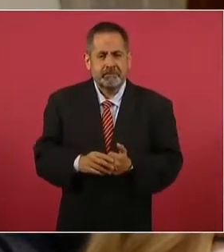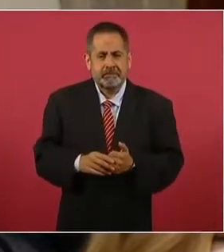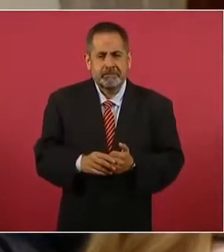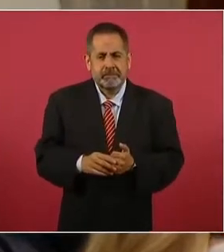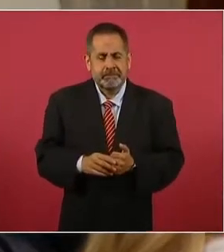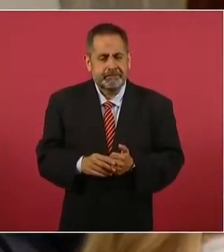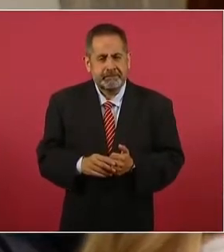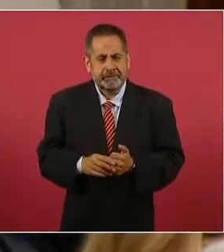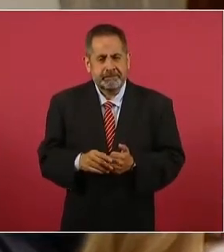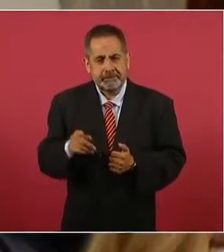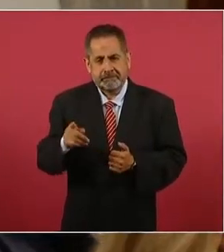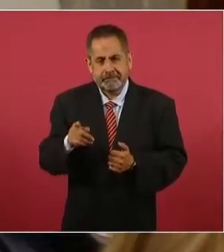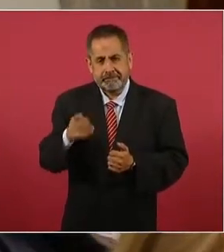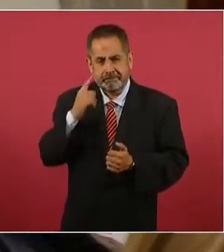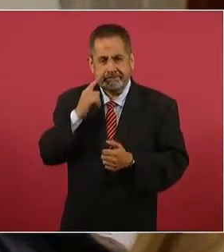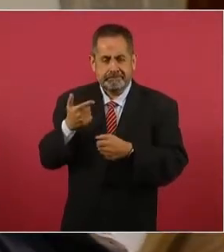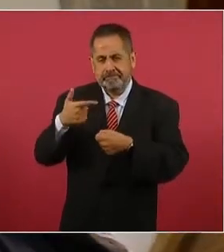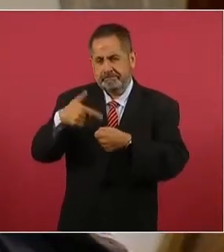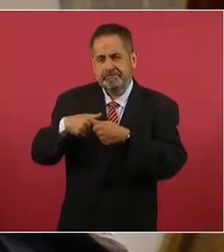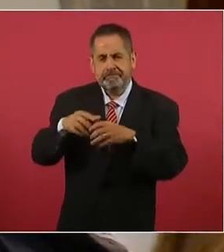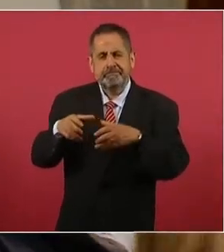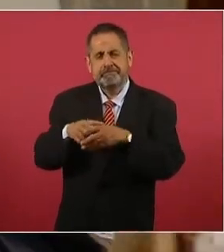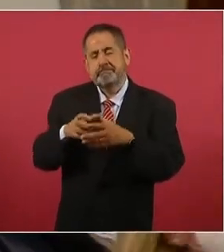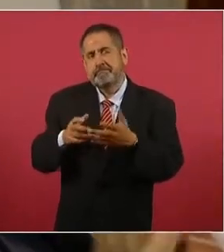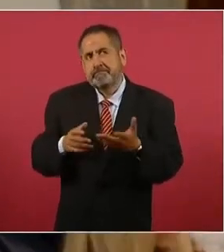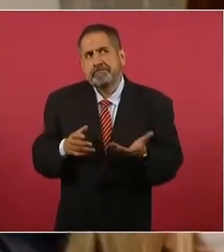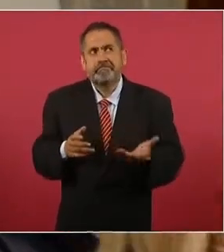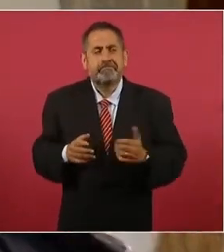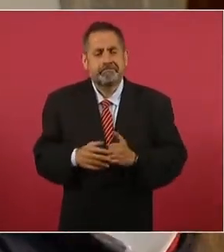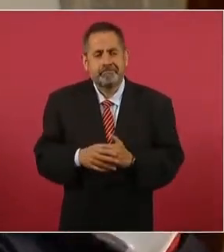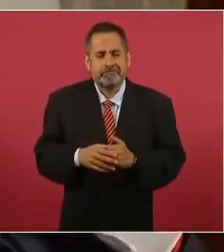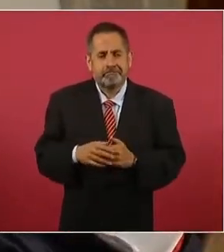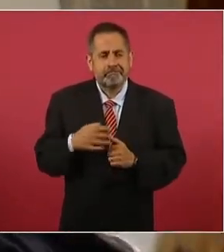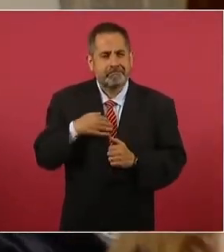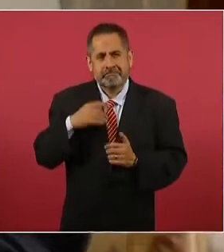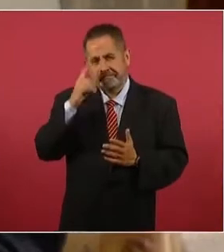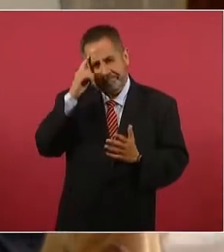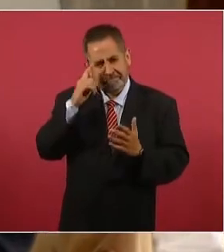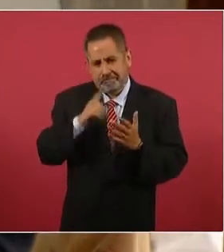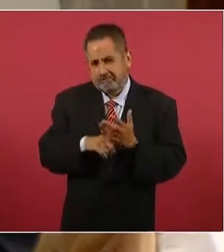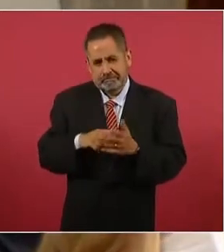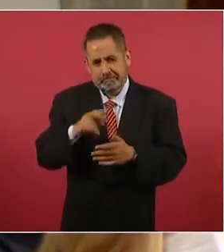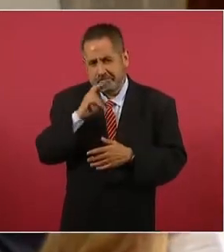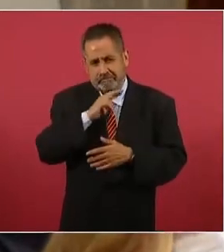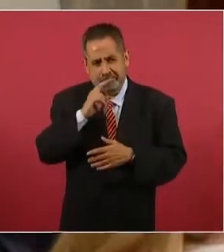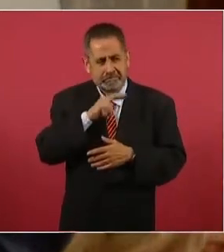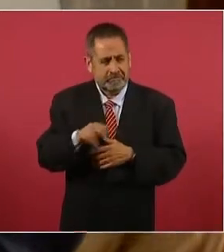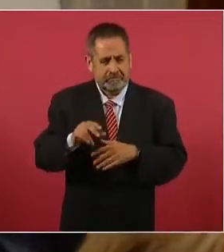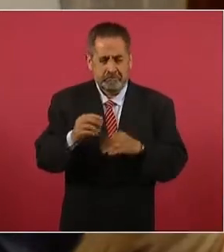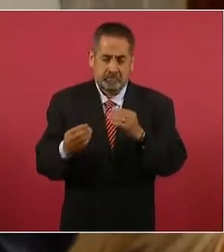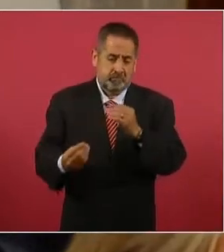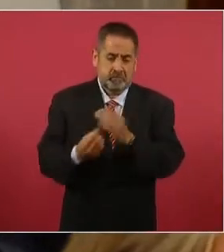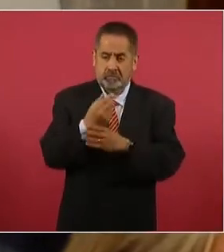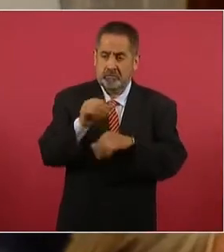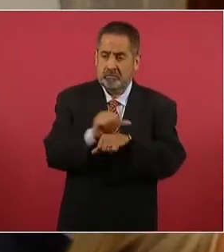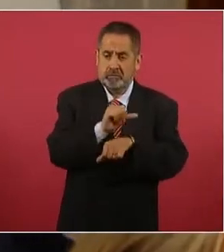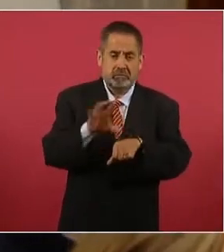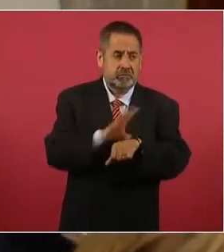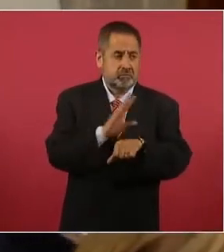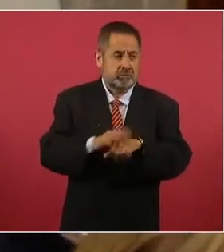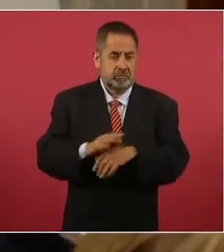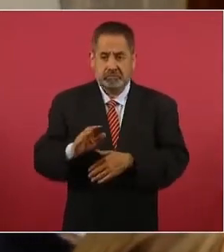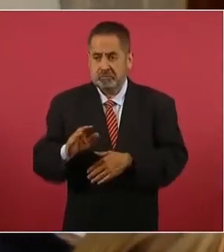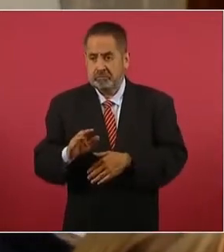automóviles y que son de combustión interna. Entonces, no creo que sea tan rápido, o no